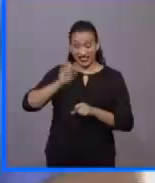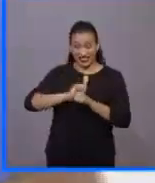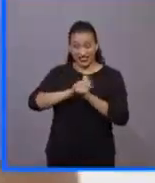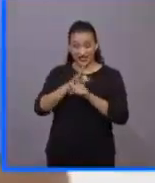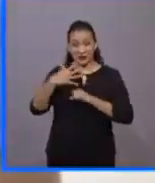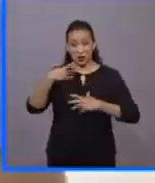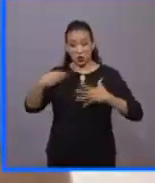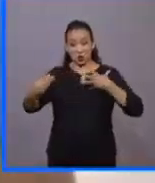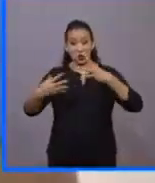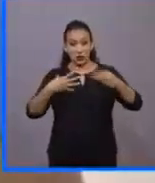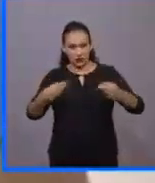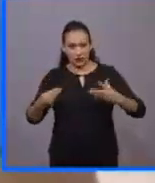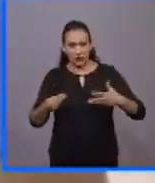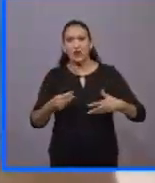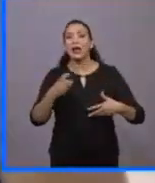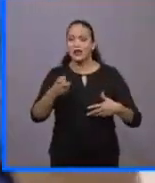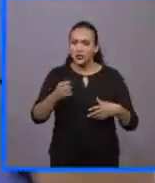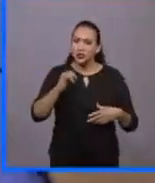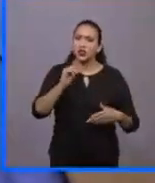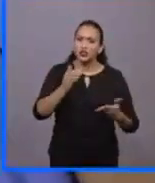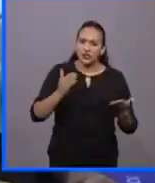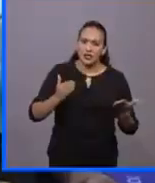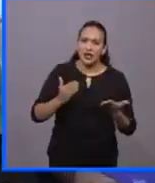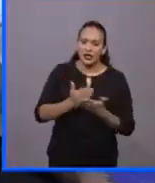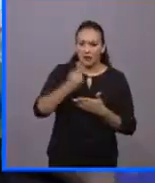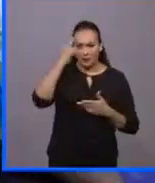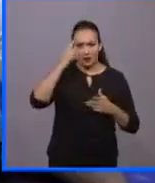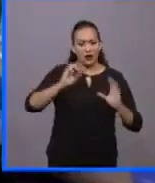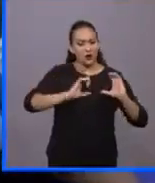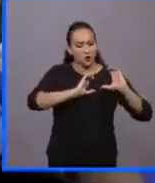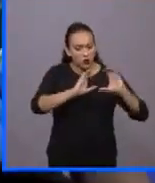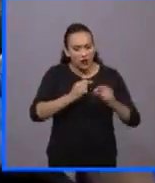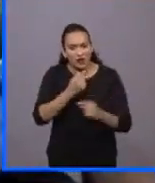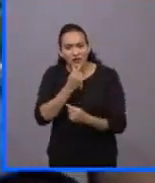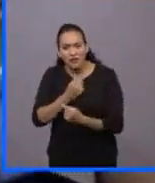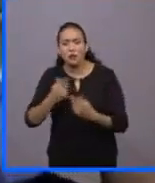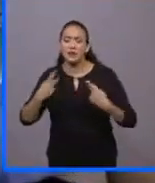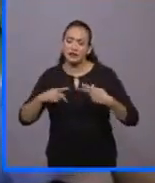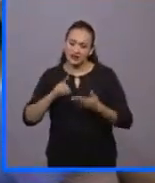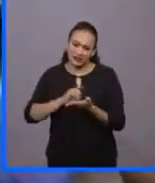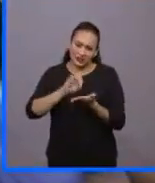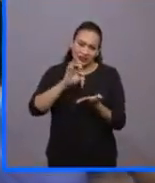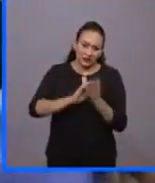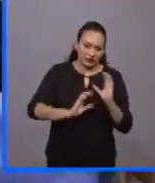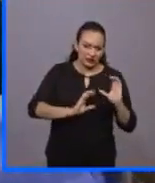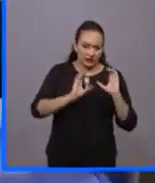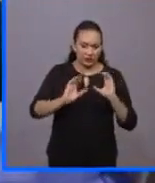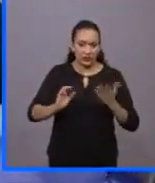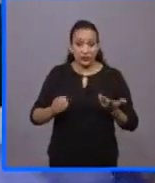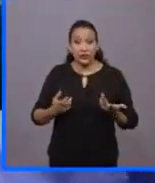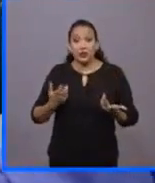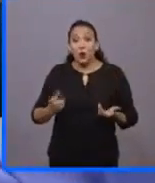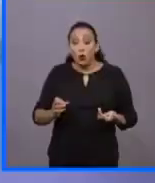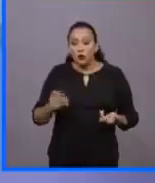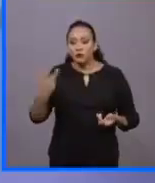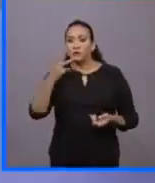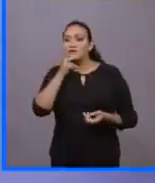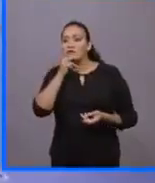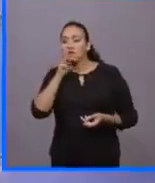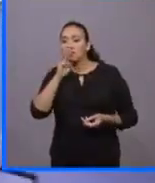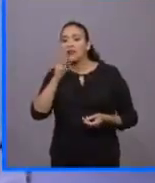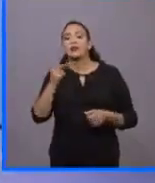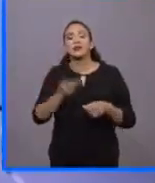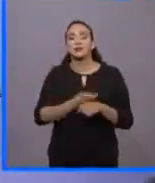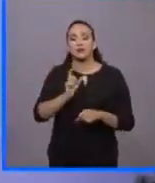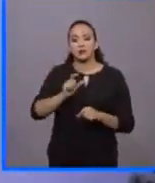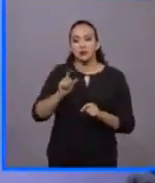COVID-19 sí garantizaba el derecho a los cuidados de menores con discapacidad y la posibilidad de que sus padres se